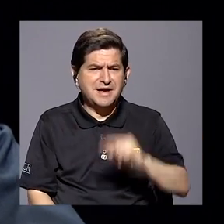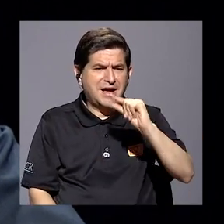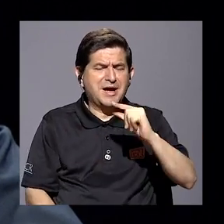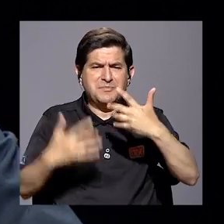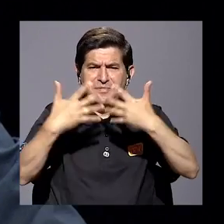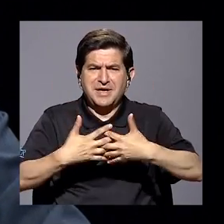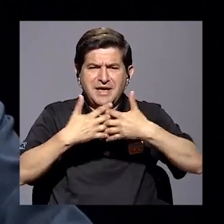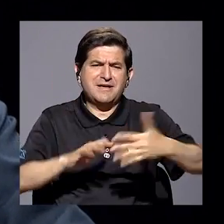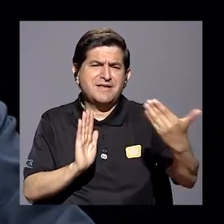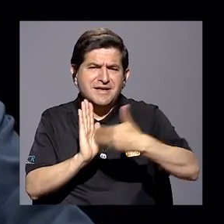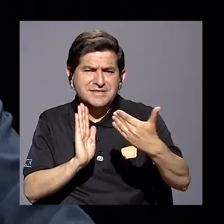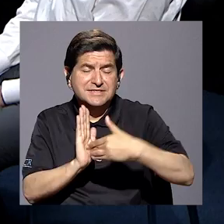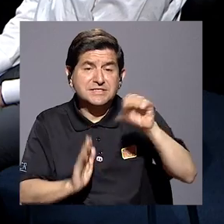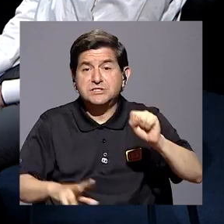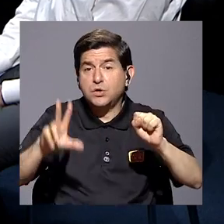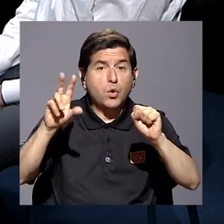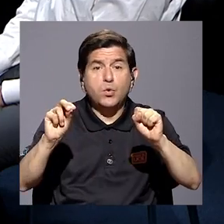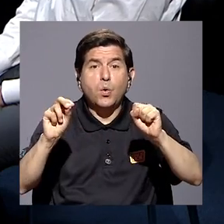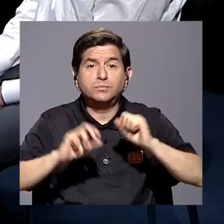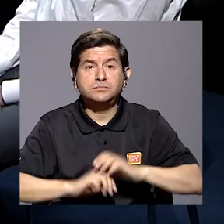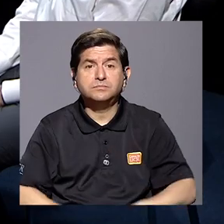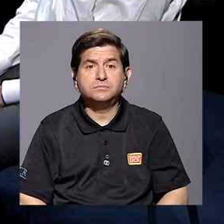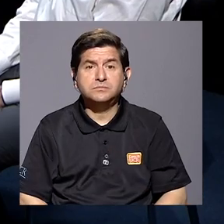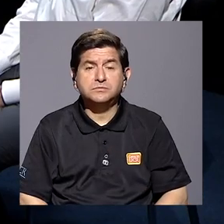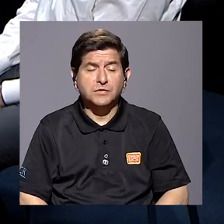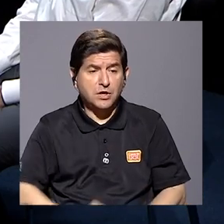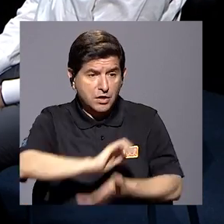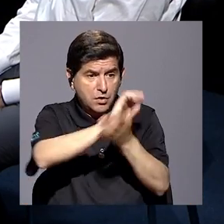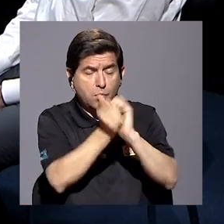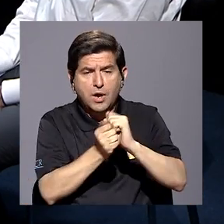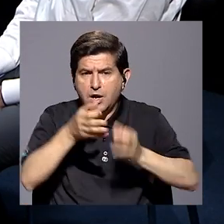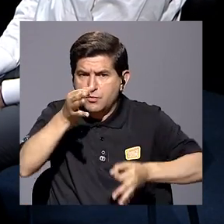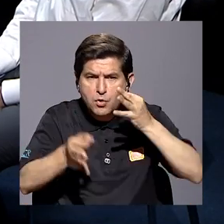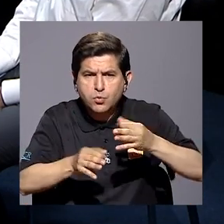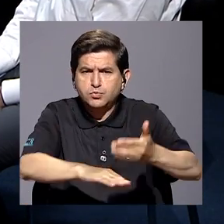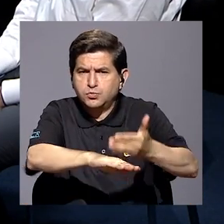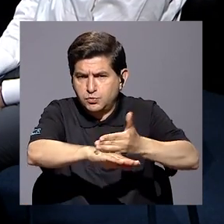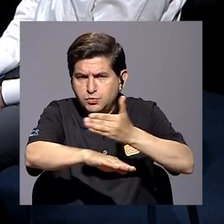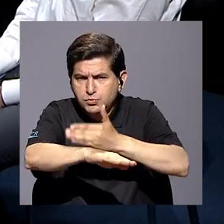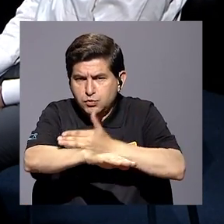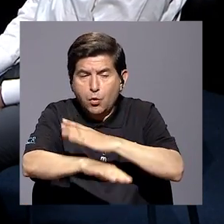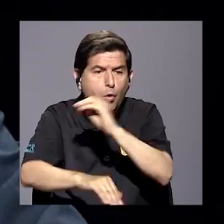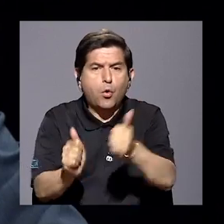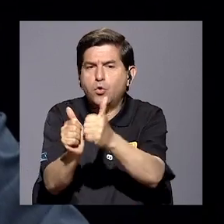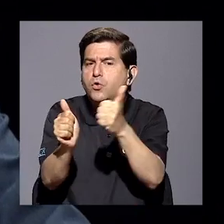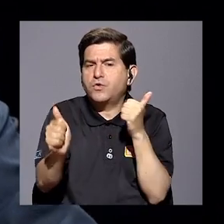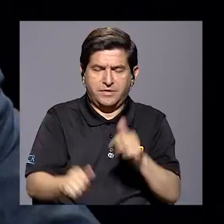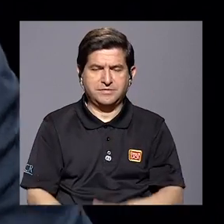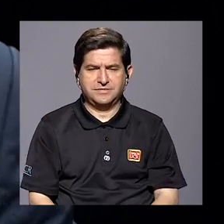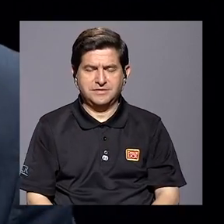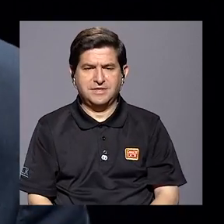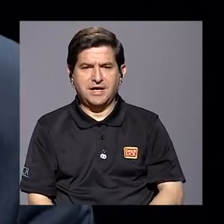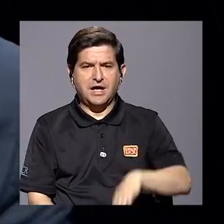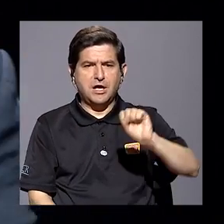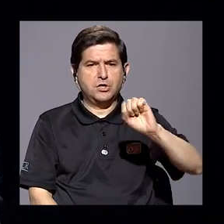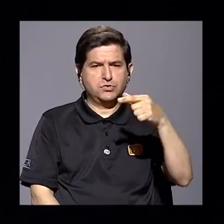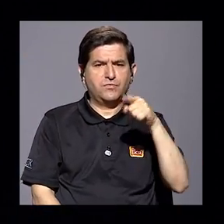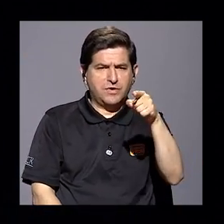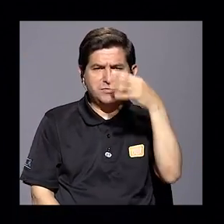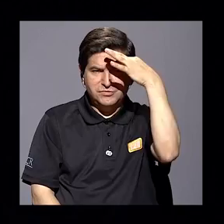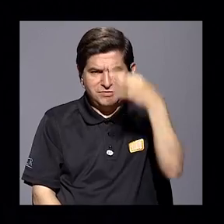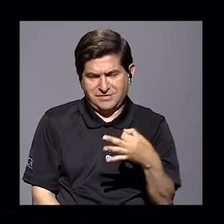cantidad de pequeñas empresas o no es una reforma justa progresiva regresiva sofía cuál es